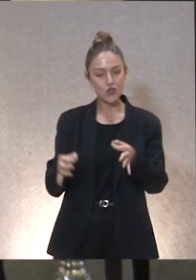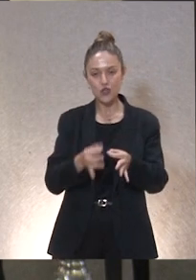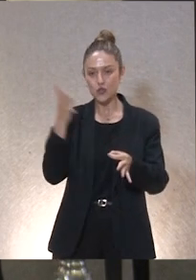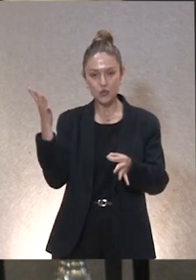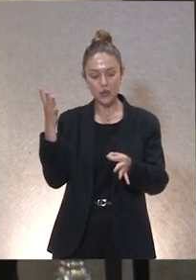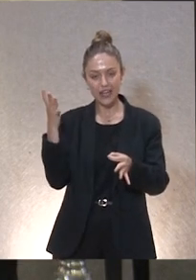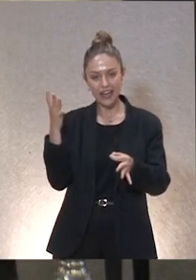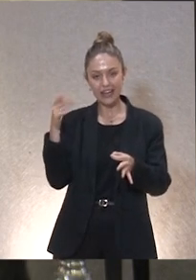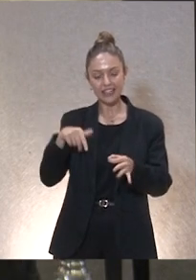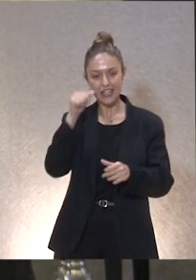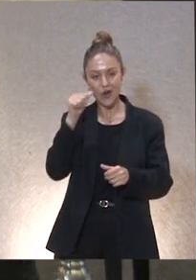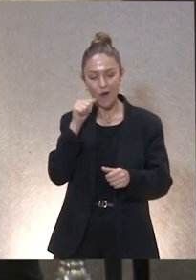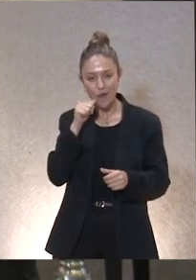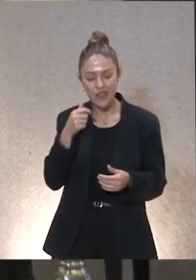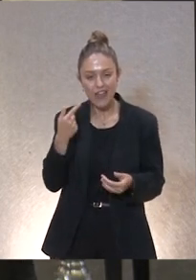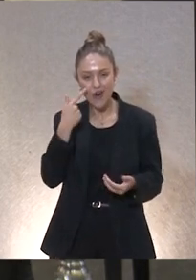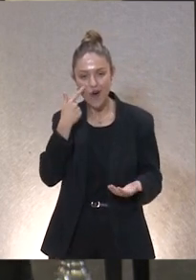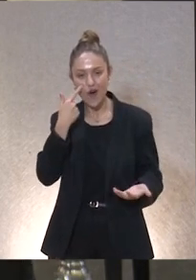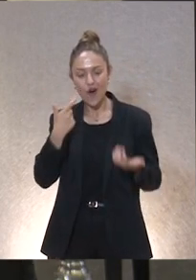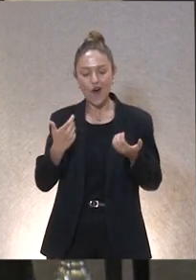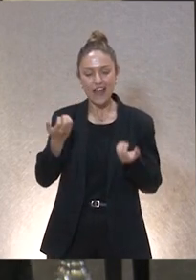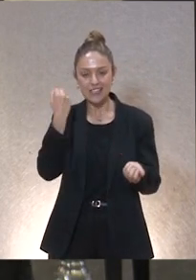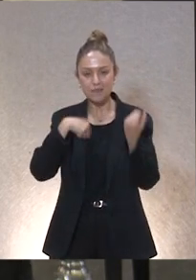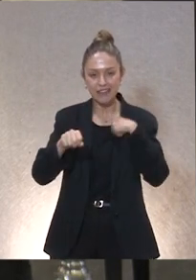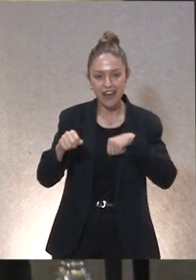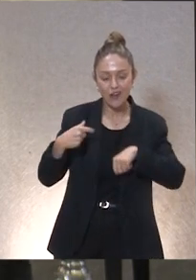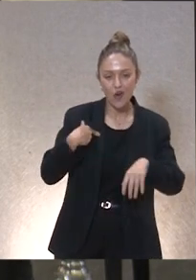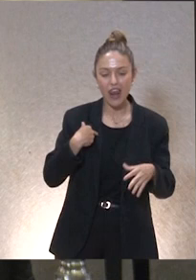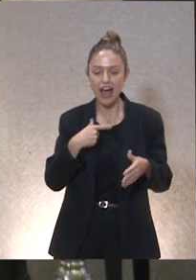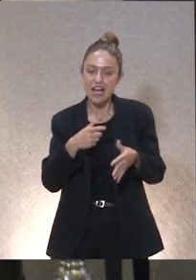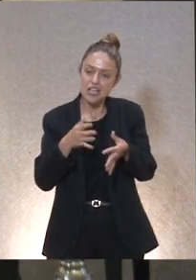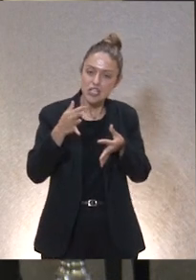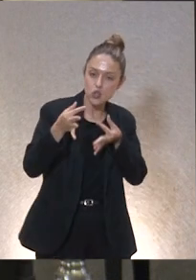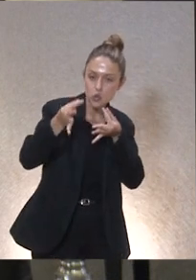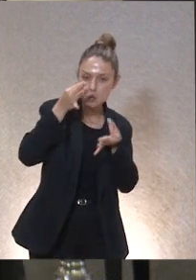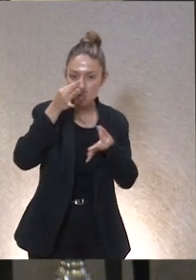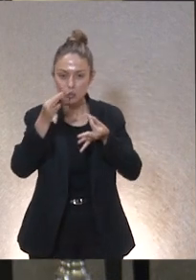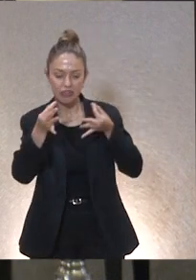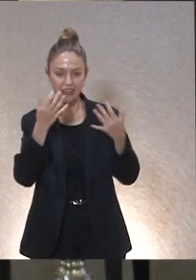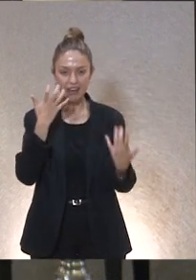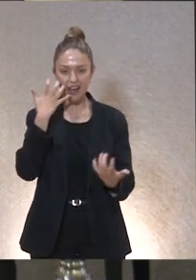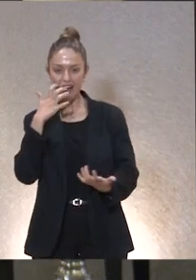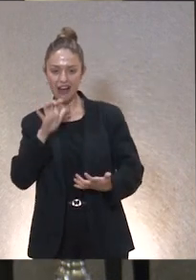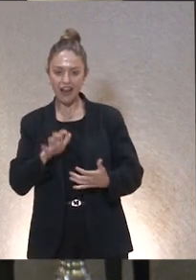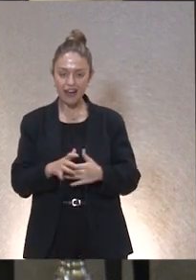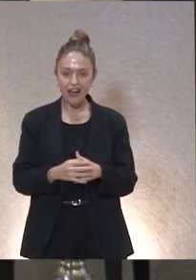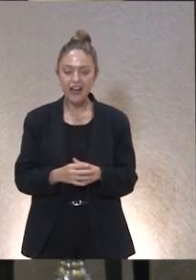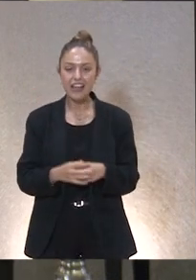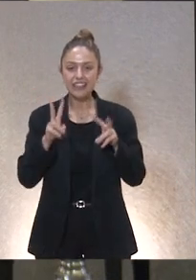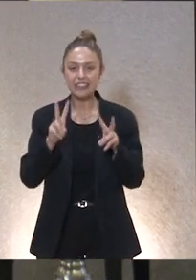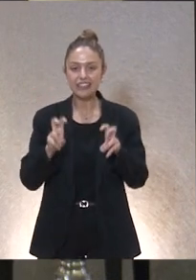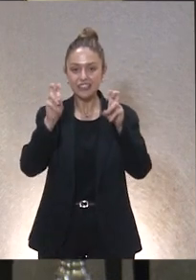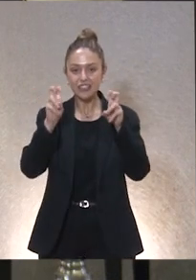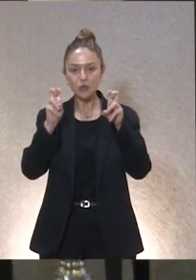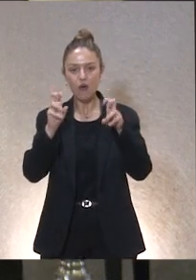en este encuentro de ovido con un espectáculo artesanal delicado sutil evocador lleva por título on el